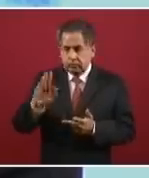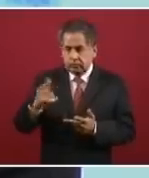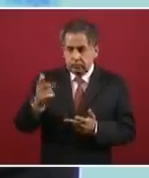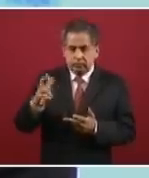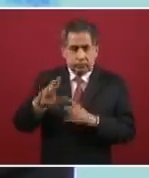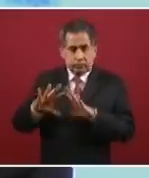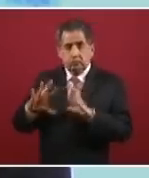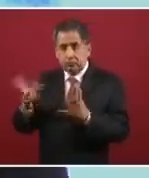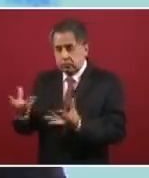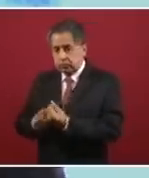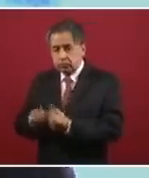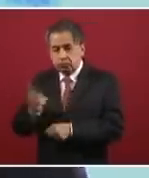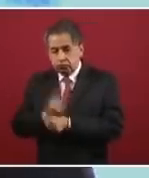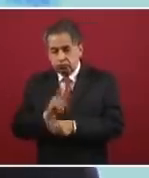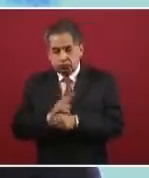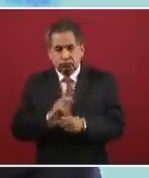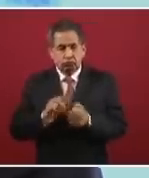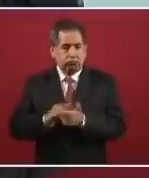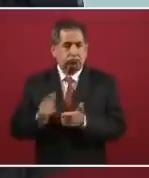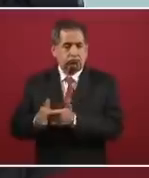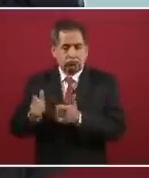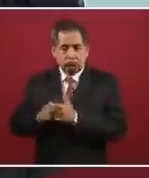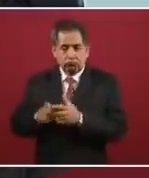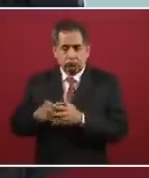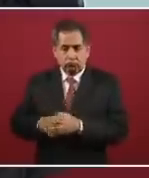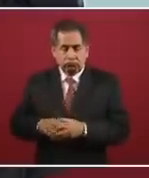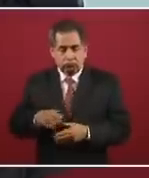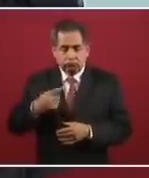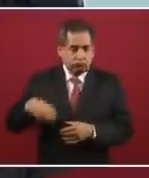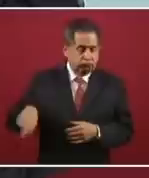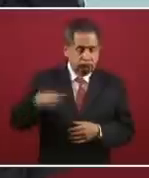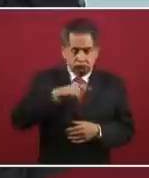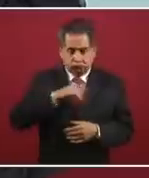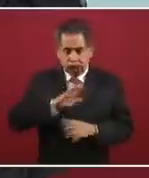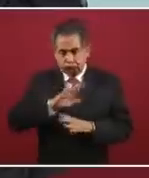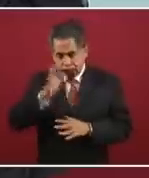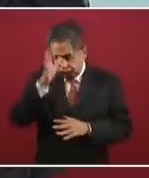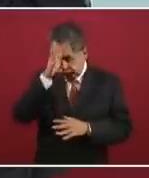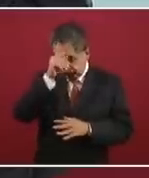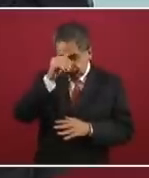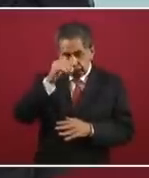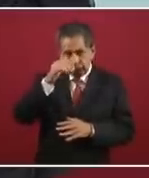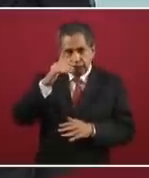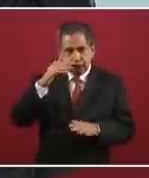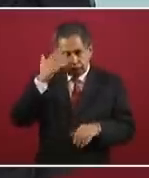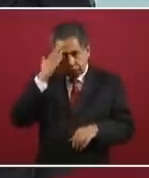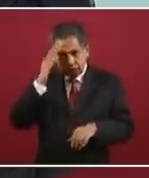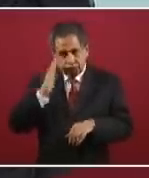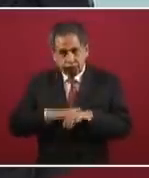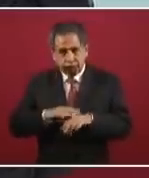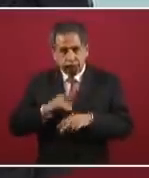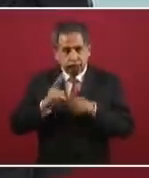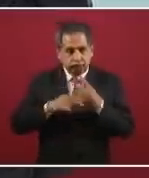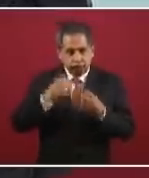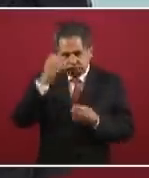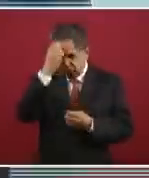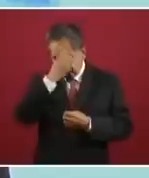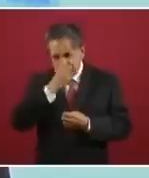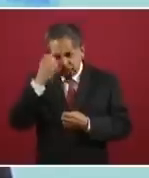de la República. Y acordamos entonces que va a haber una revisión